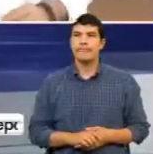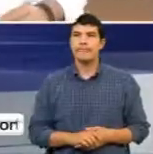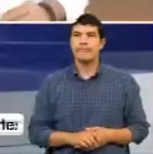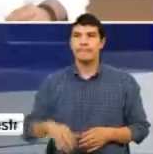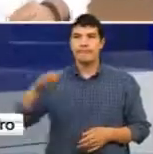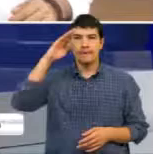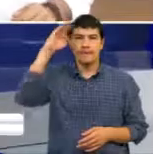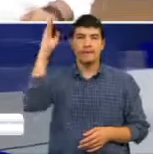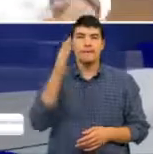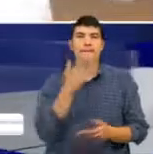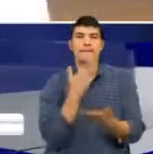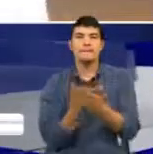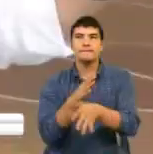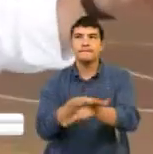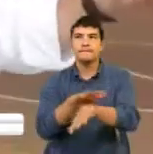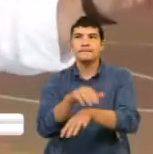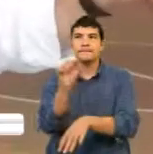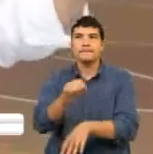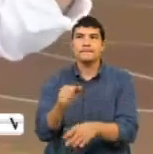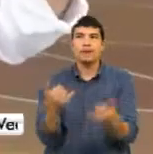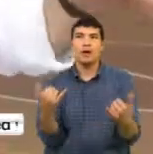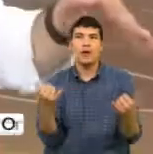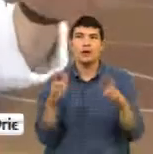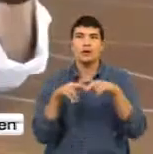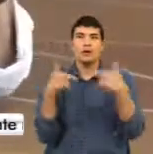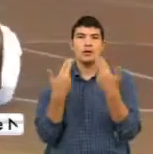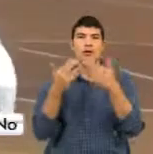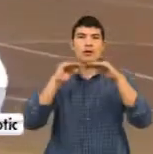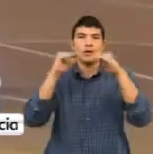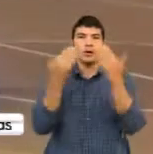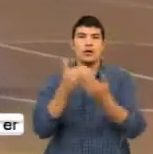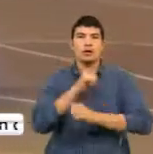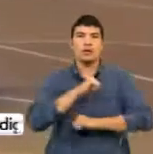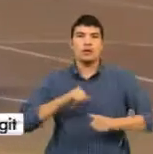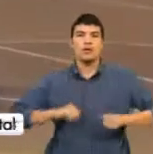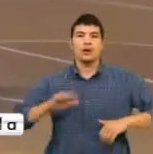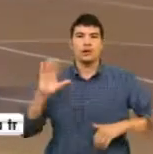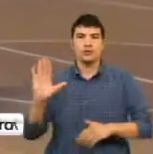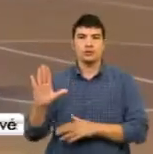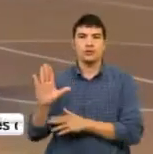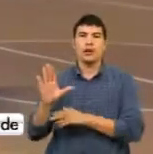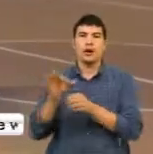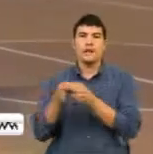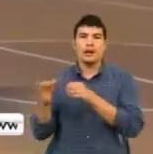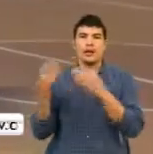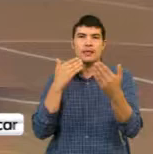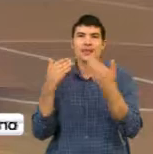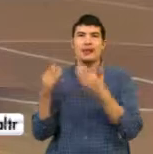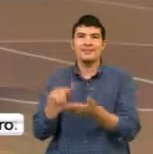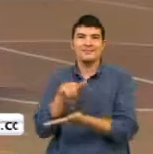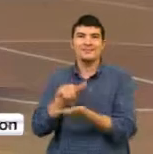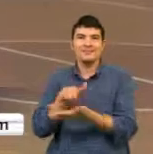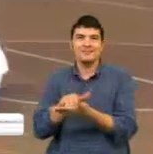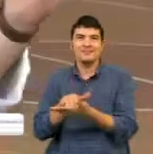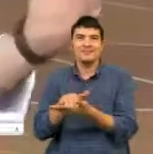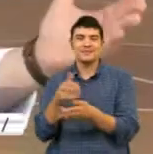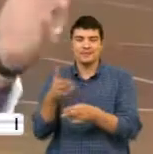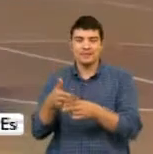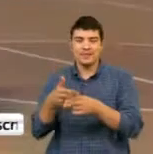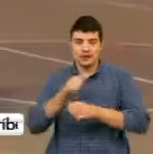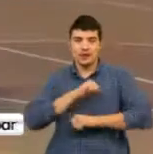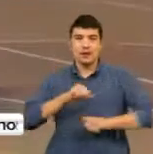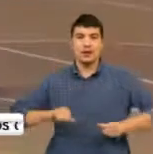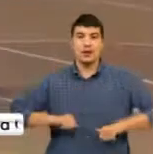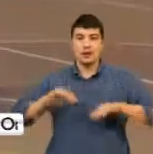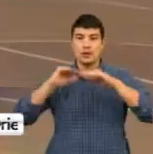Hola, Johnny María Ángel, muy buenas tardes. Me encuentro aquí en el Colegio Portugal de la vereda del mismo nombre y esto queda, es un